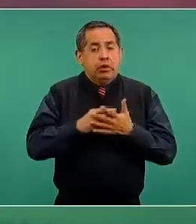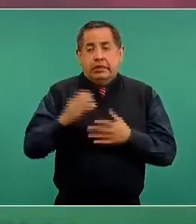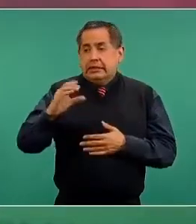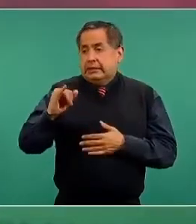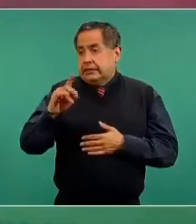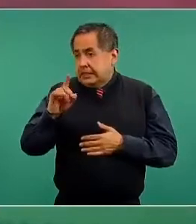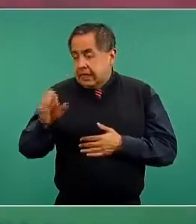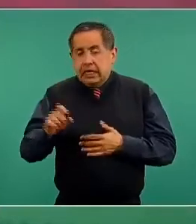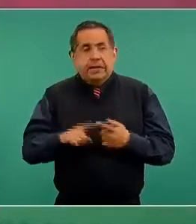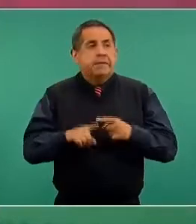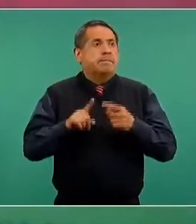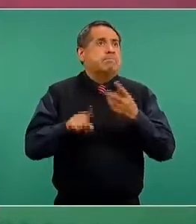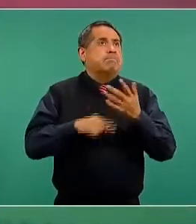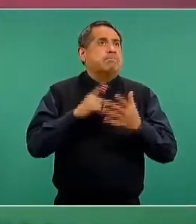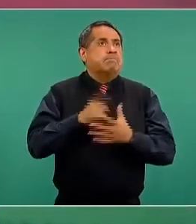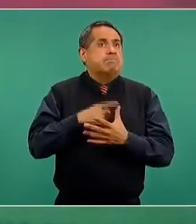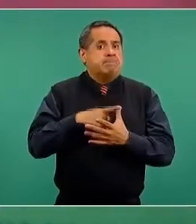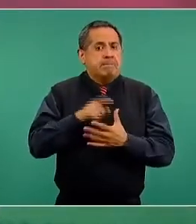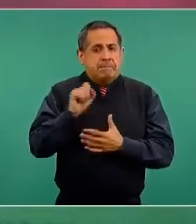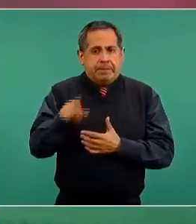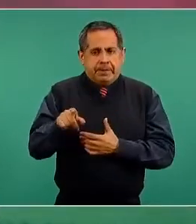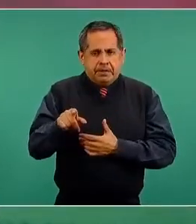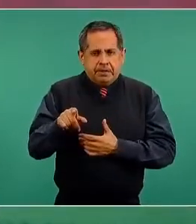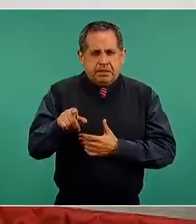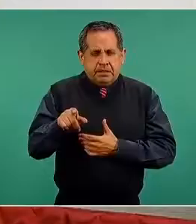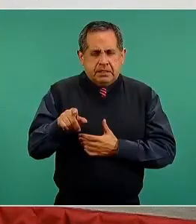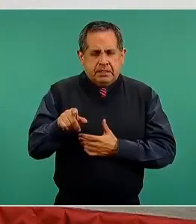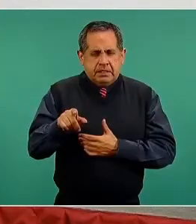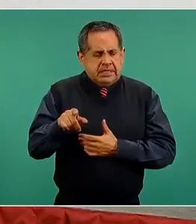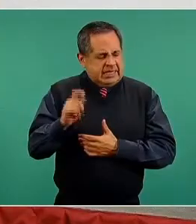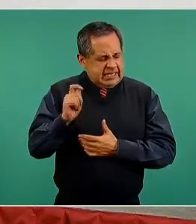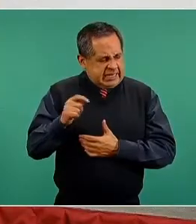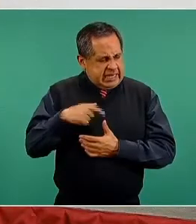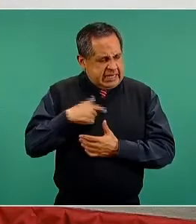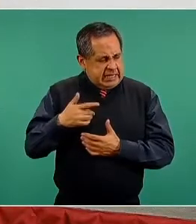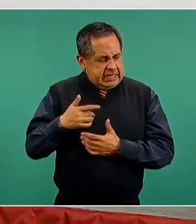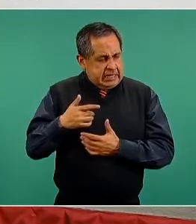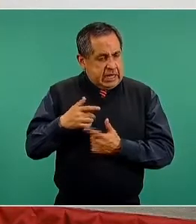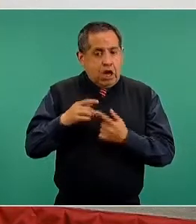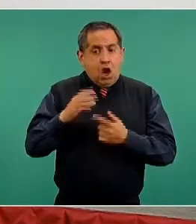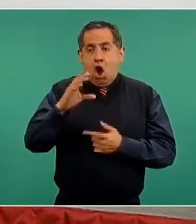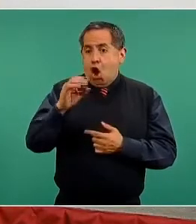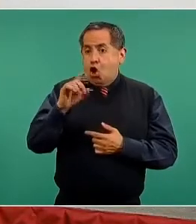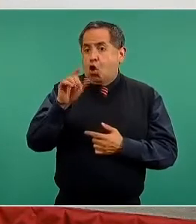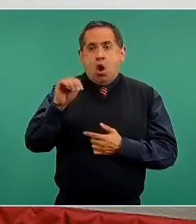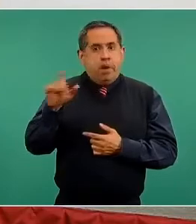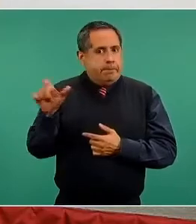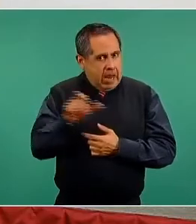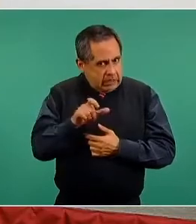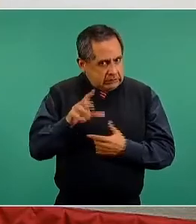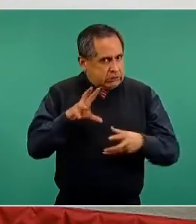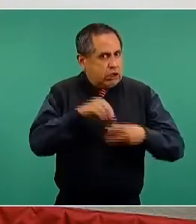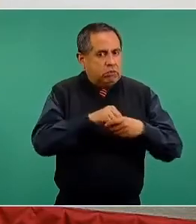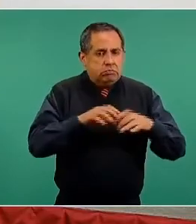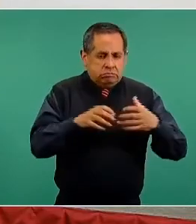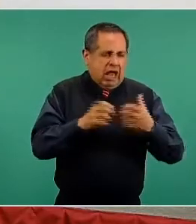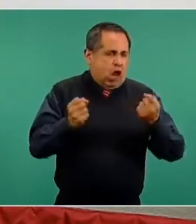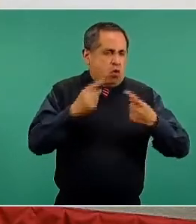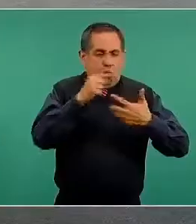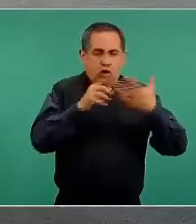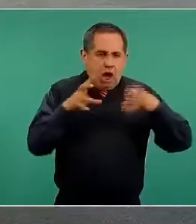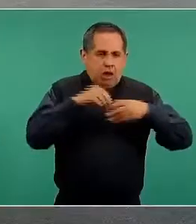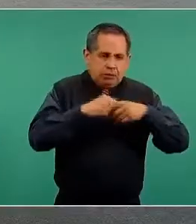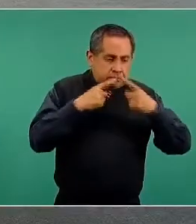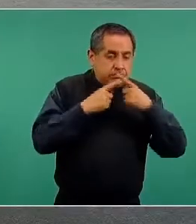CIDE, participó también el Colegio de México, por mencionar algunos,